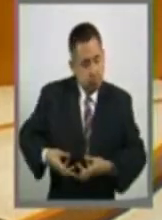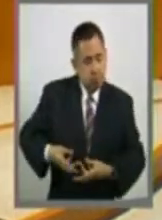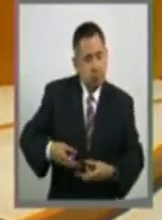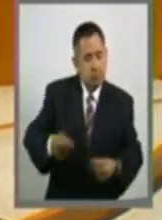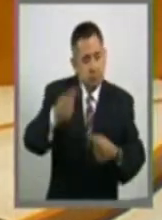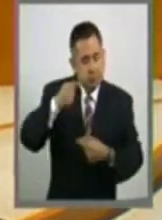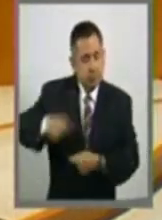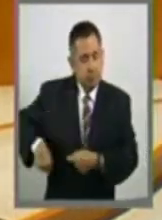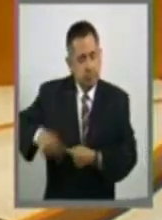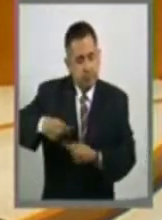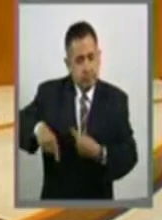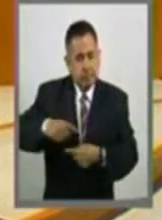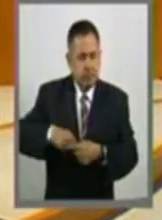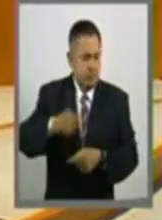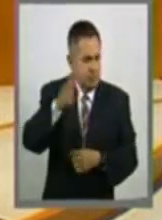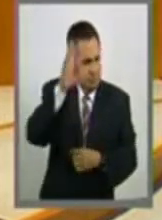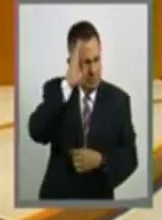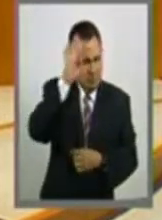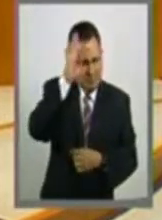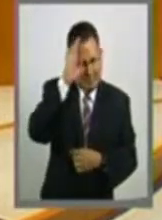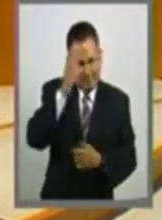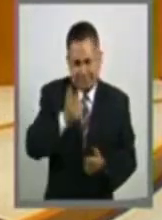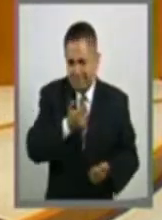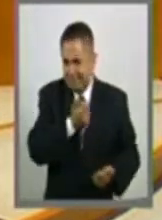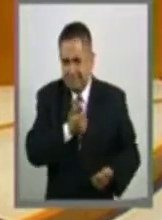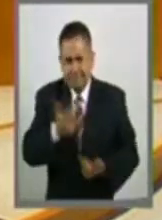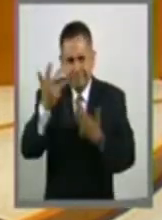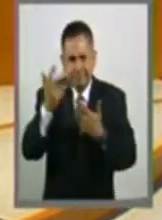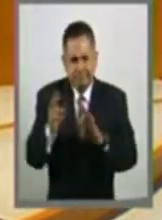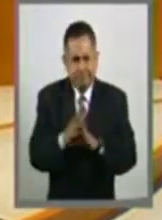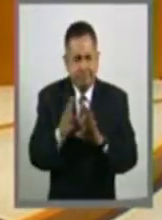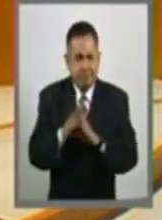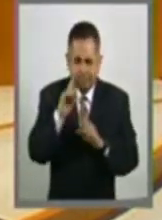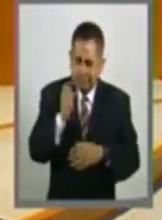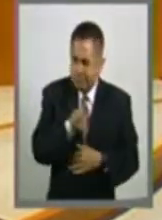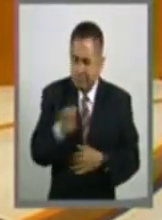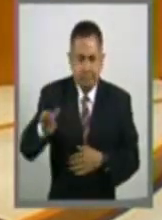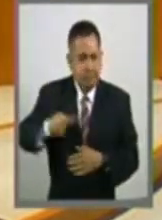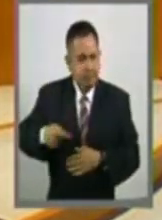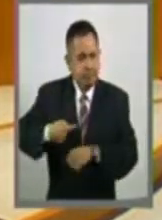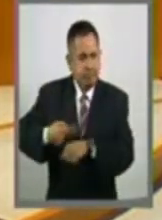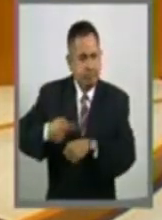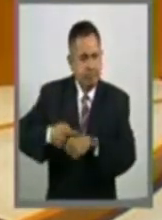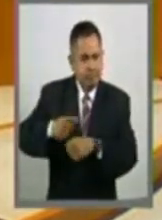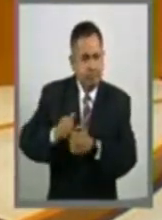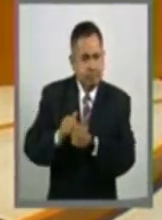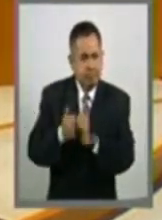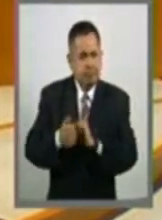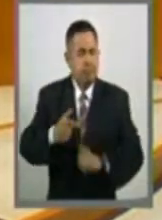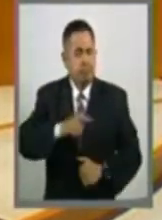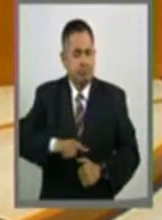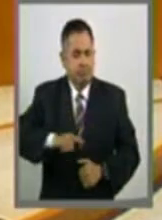Son cantidades exorbitantes utilizadas para pacientes con enfermedades